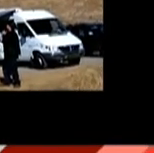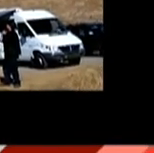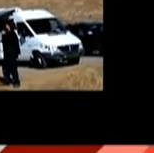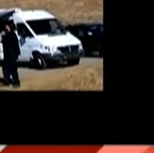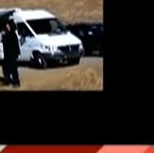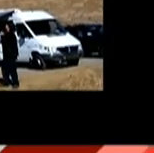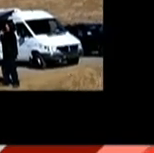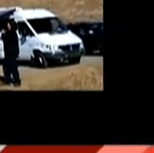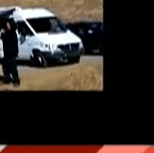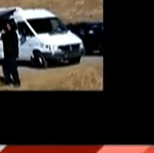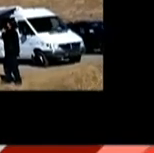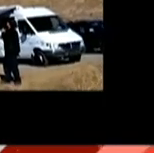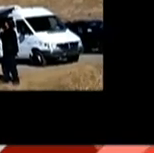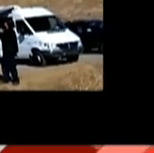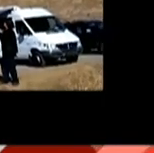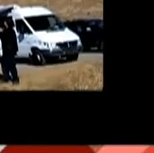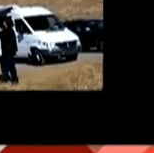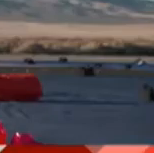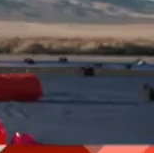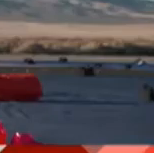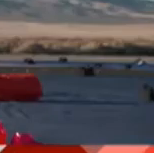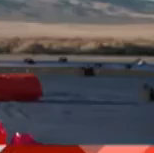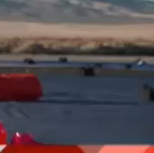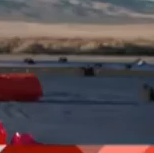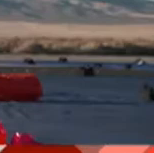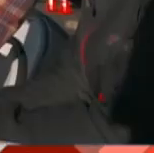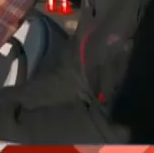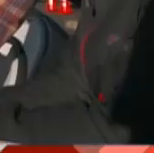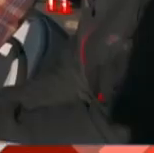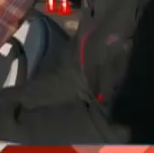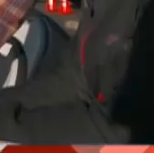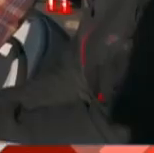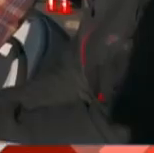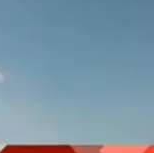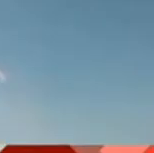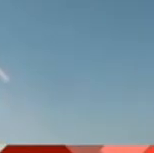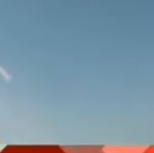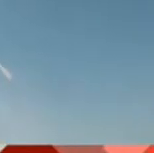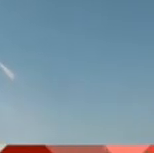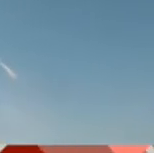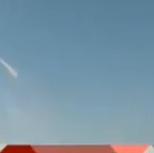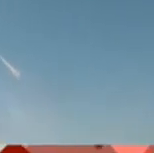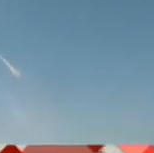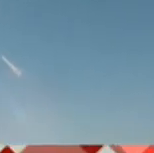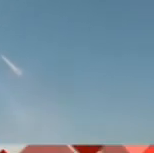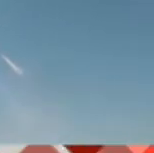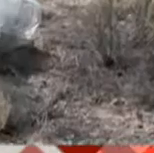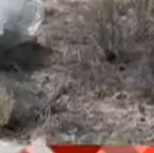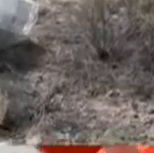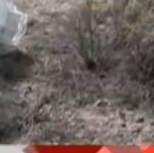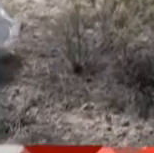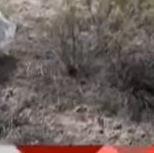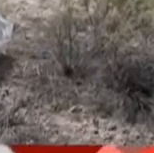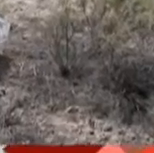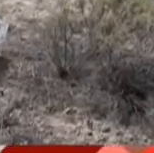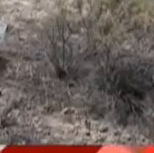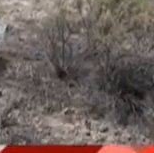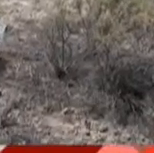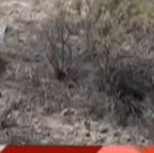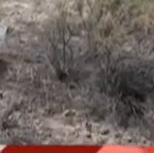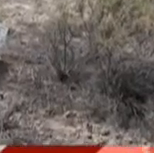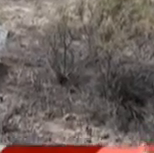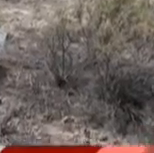Puerto Rico no tienen conexión, lo que provoca que los habitantes no puedan comunicarse con amigos y